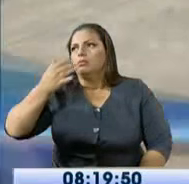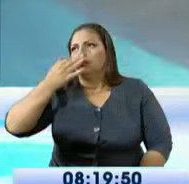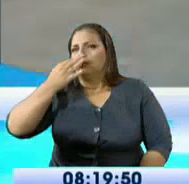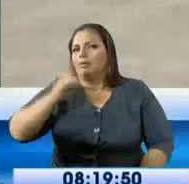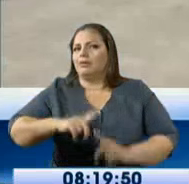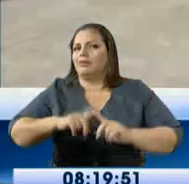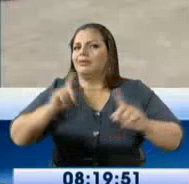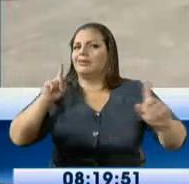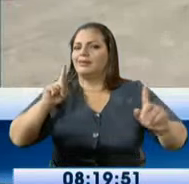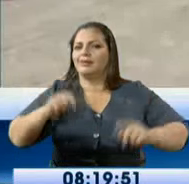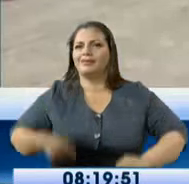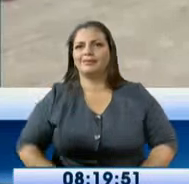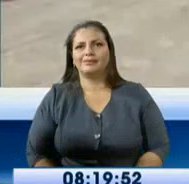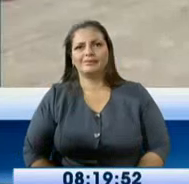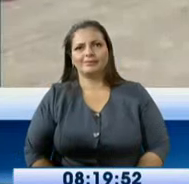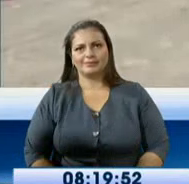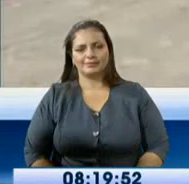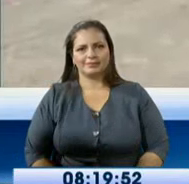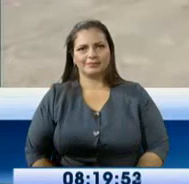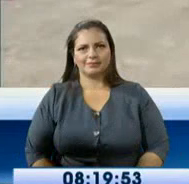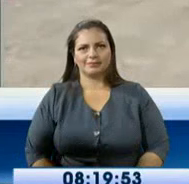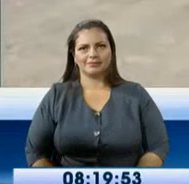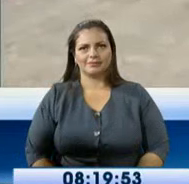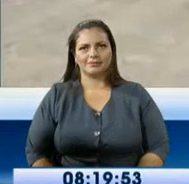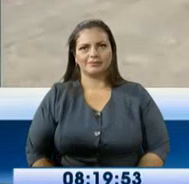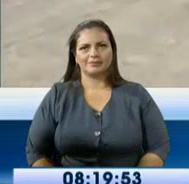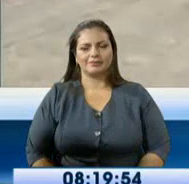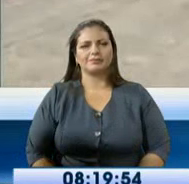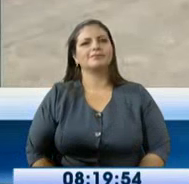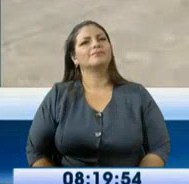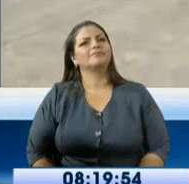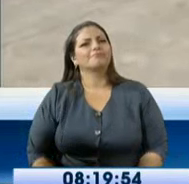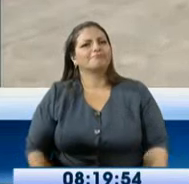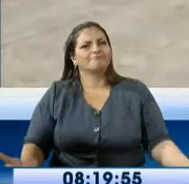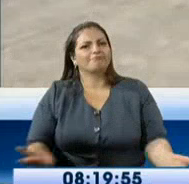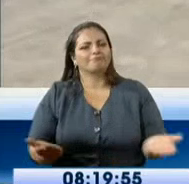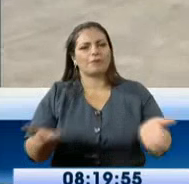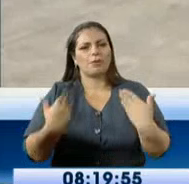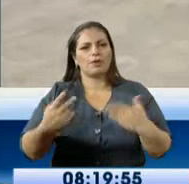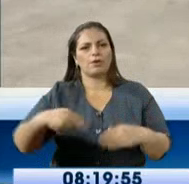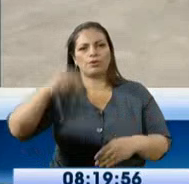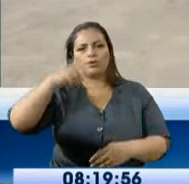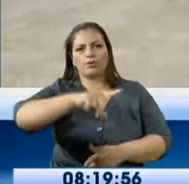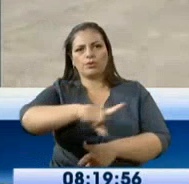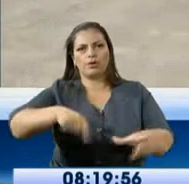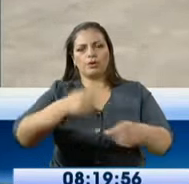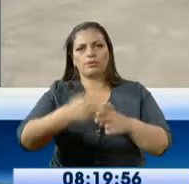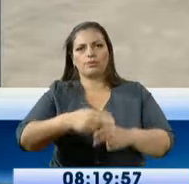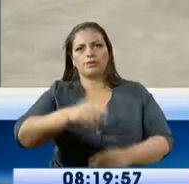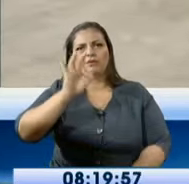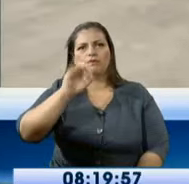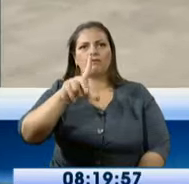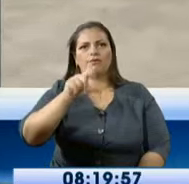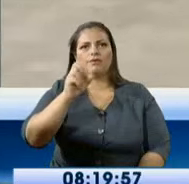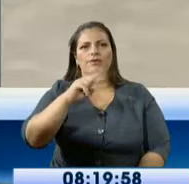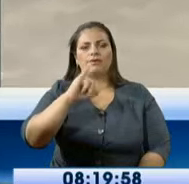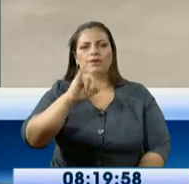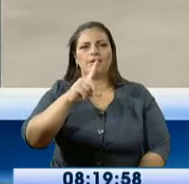de la cooperativa 8 de Julio? Estamos en el sector Florida Norte. ¿Por qué? Vamos a graficarlo para que ustedes puedan ver un